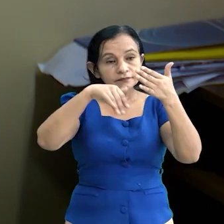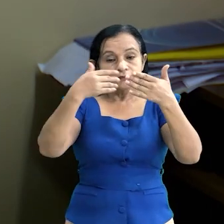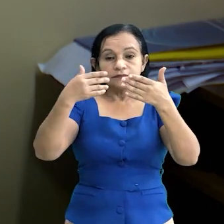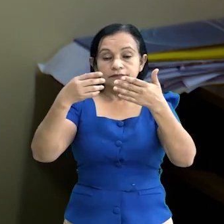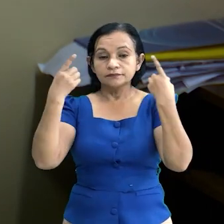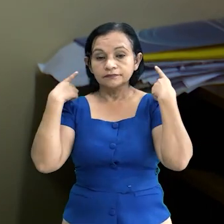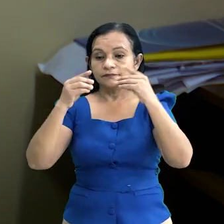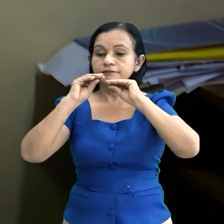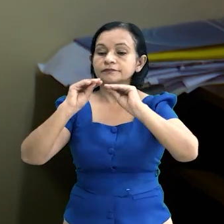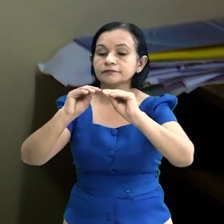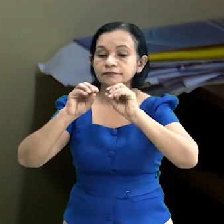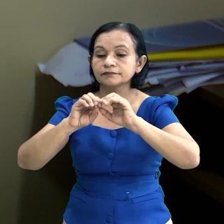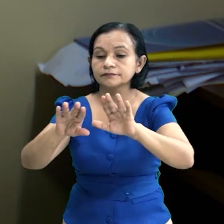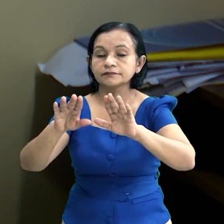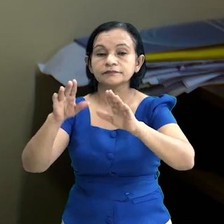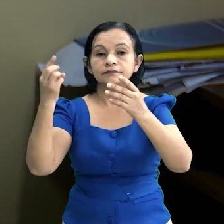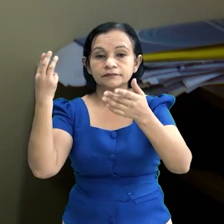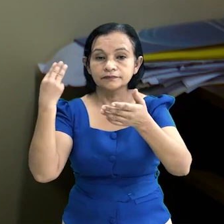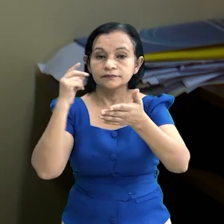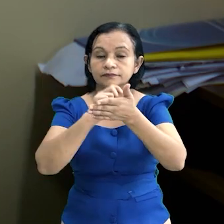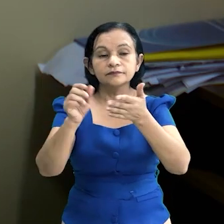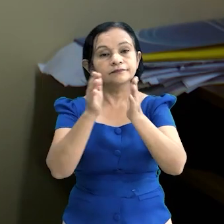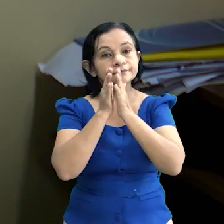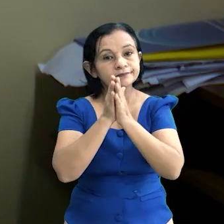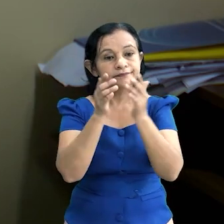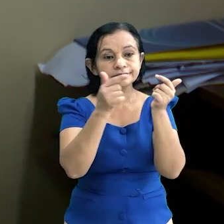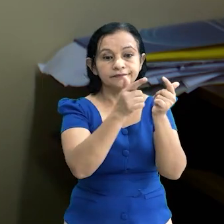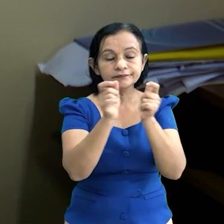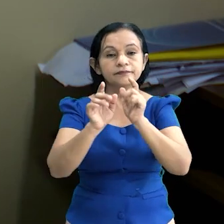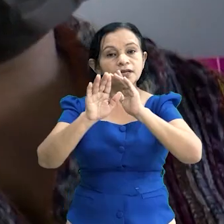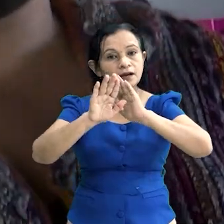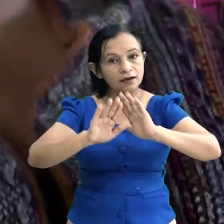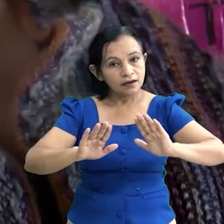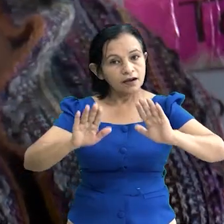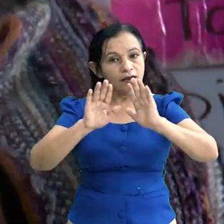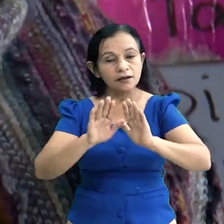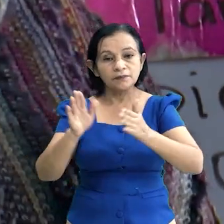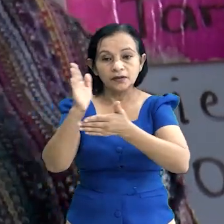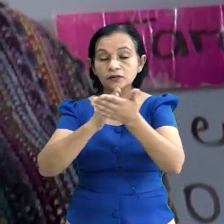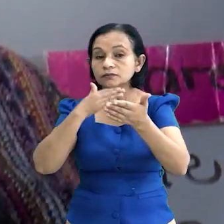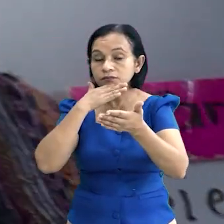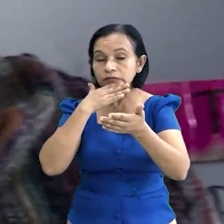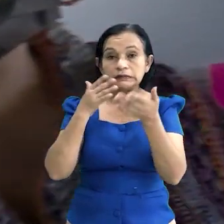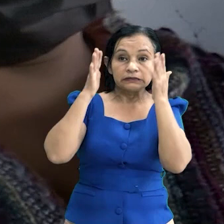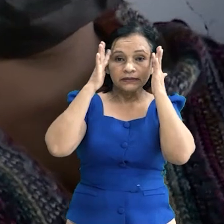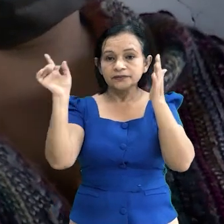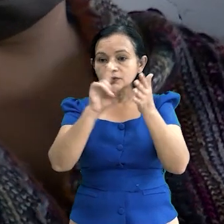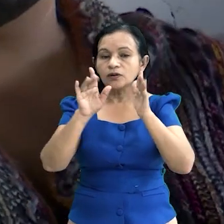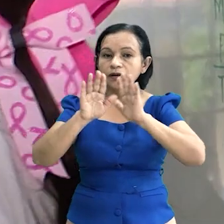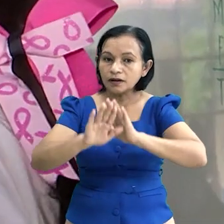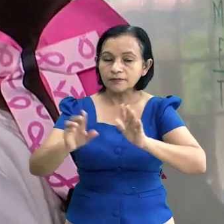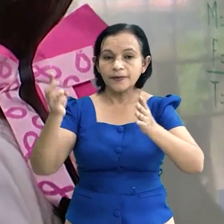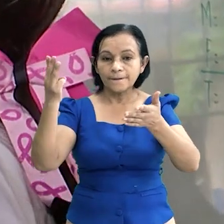confianza, que ellos estén organizados, que todos tenemos que tener calma a la hora de cualquier situación y que el